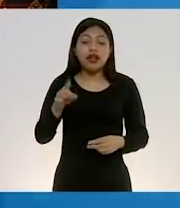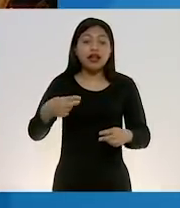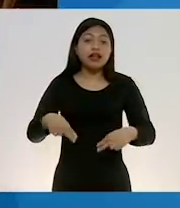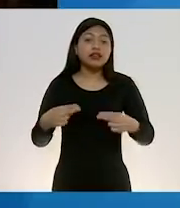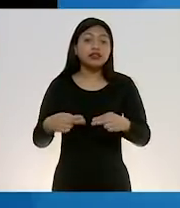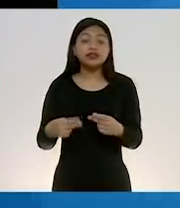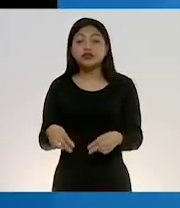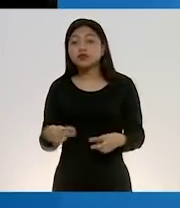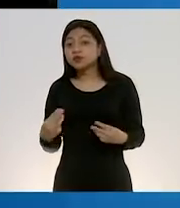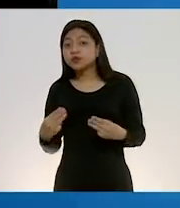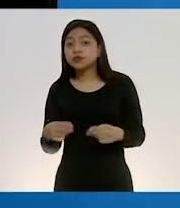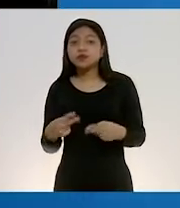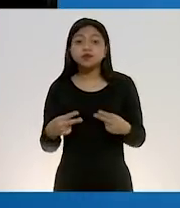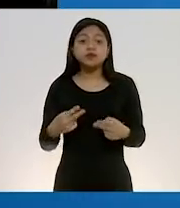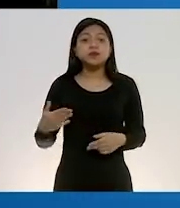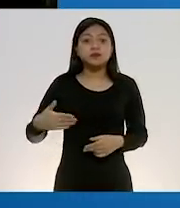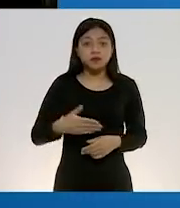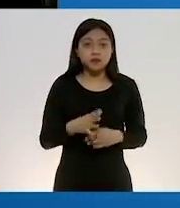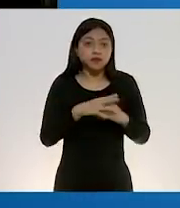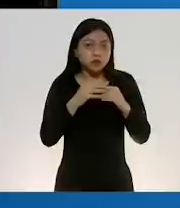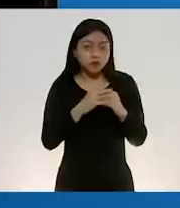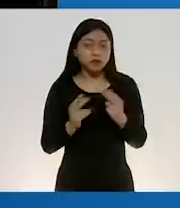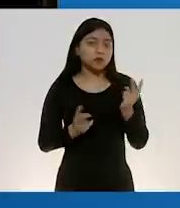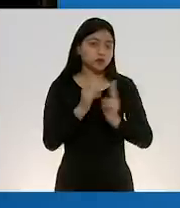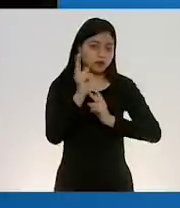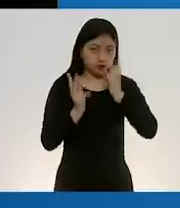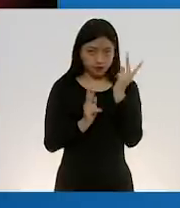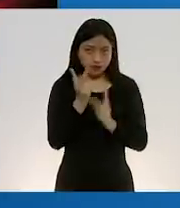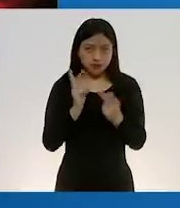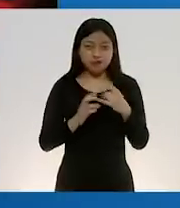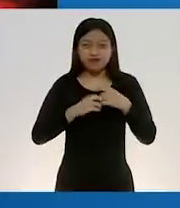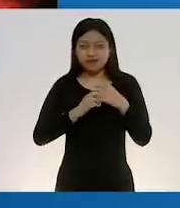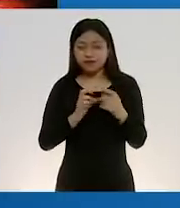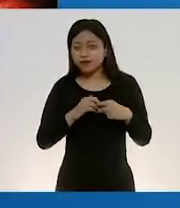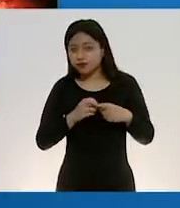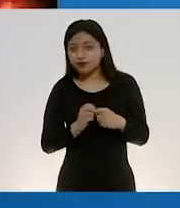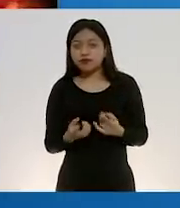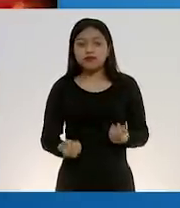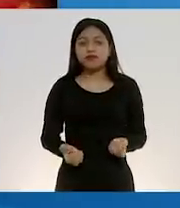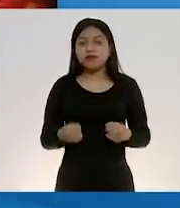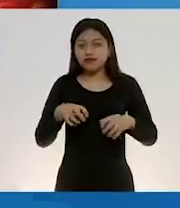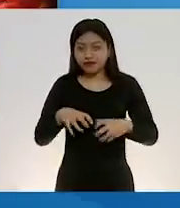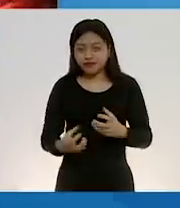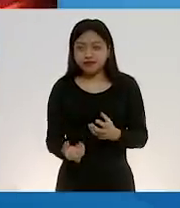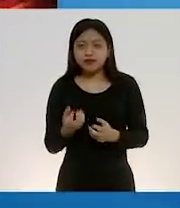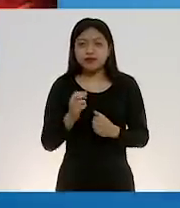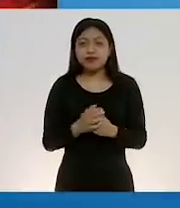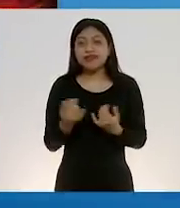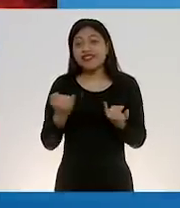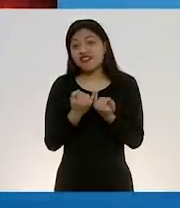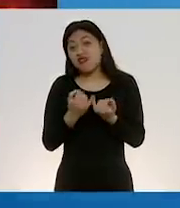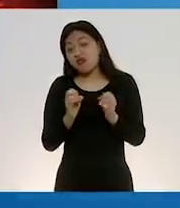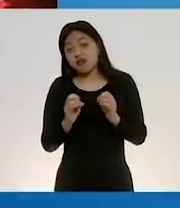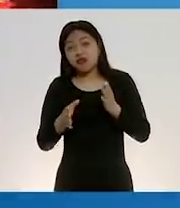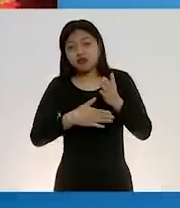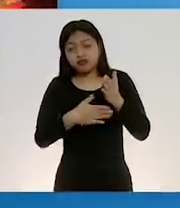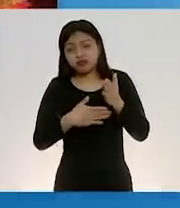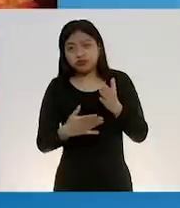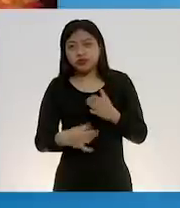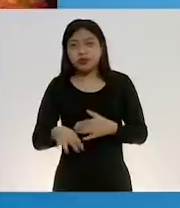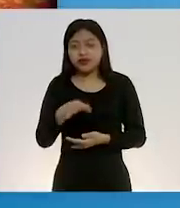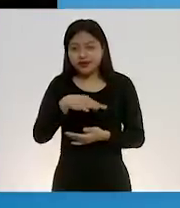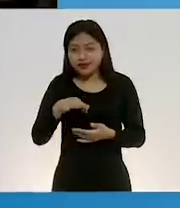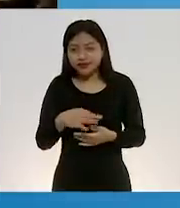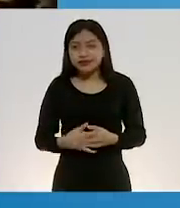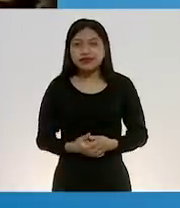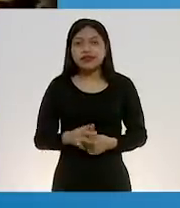de todo. Hay pescados, frutas, verduras, semillas, raíces, algún guiso de cazuela, aceite,